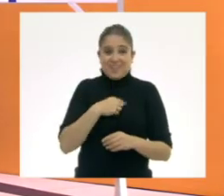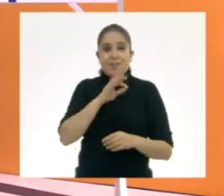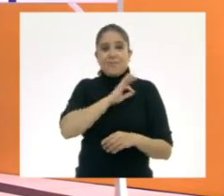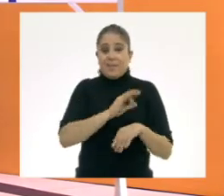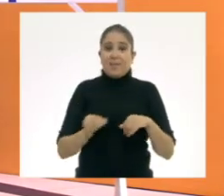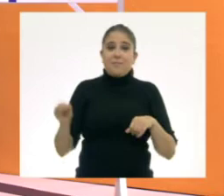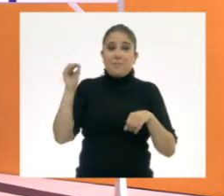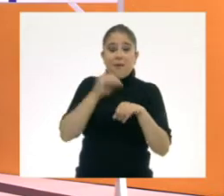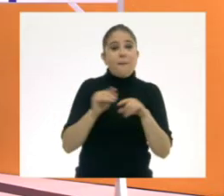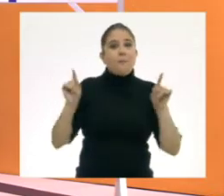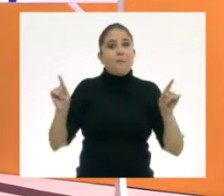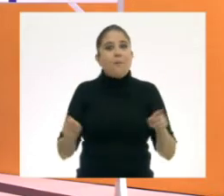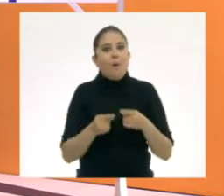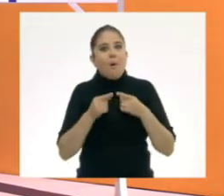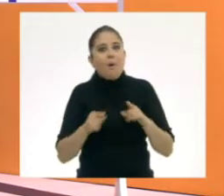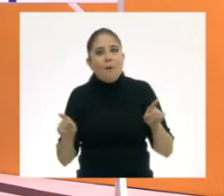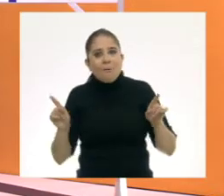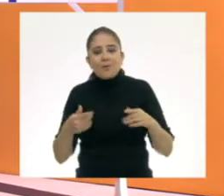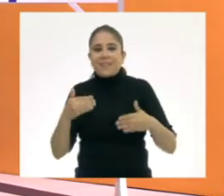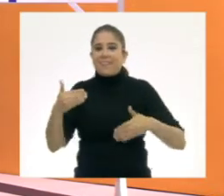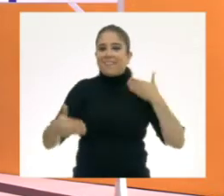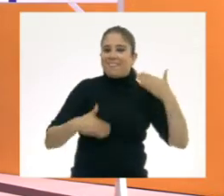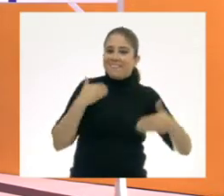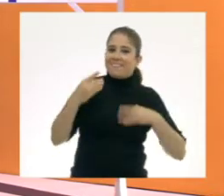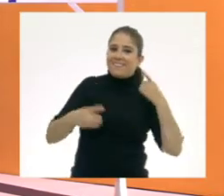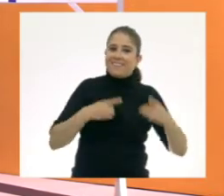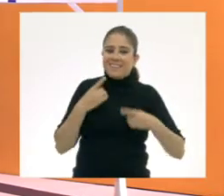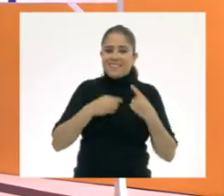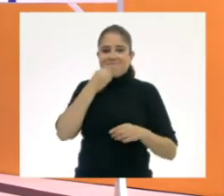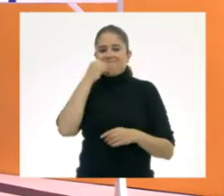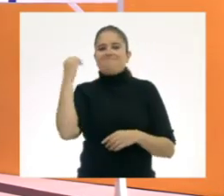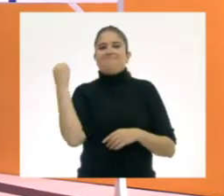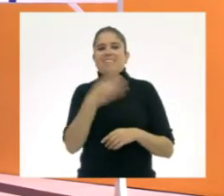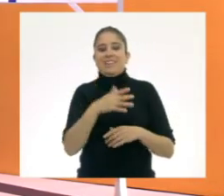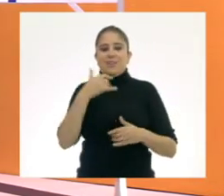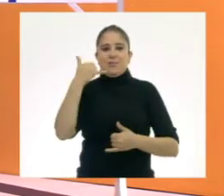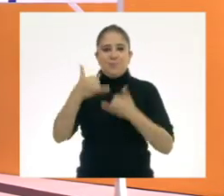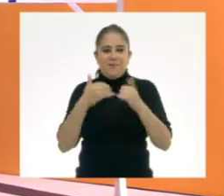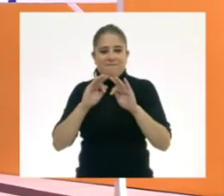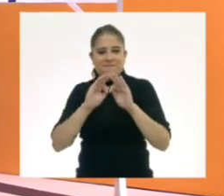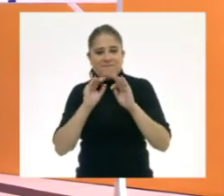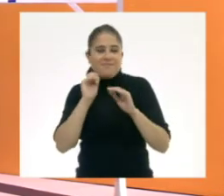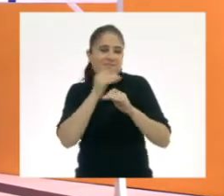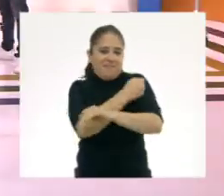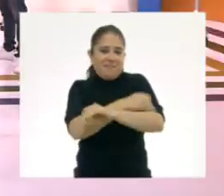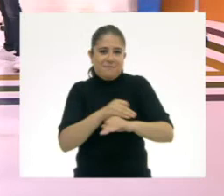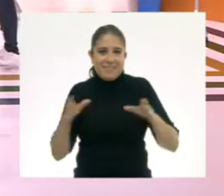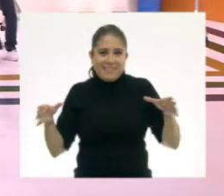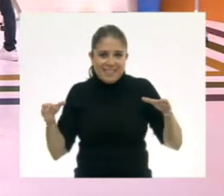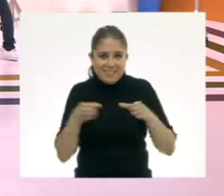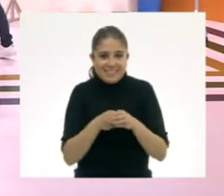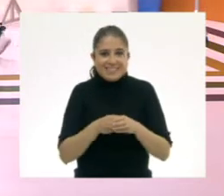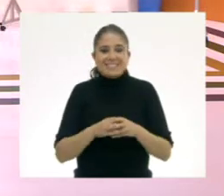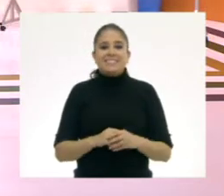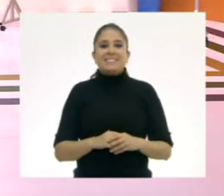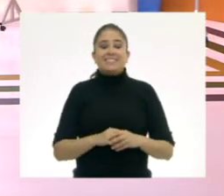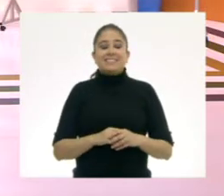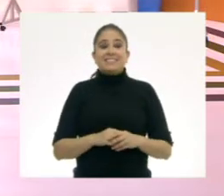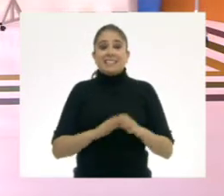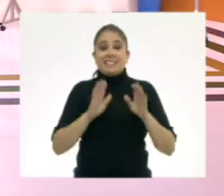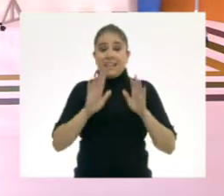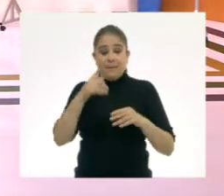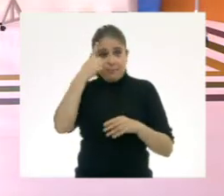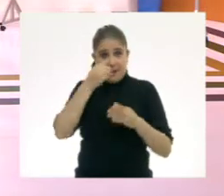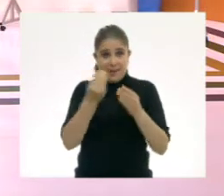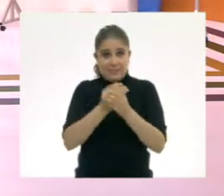poner música y divertirse y pasar momentos muy agradables jugando en familia. Muy bien, y para esto ya, para cerrar esta